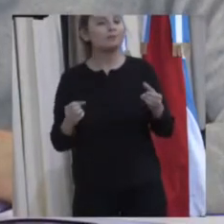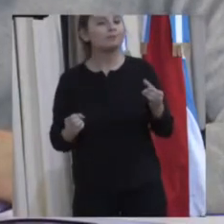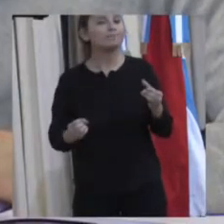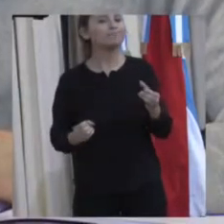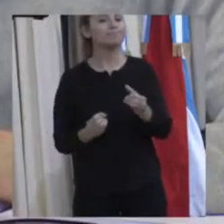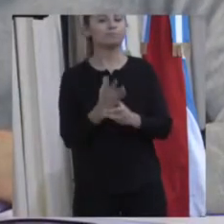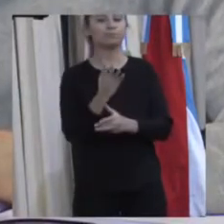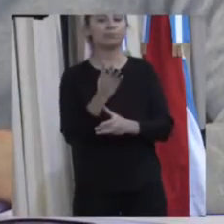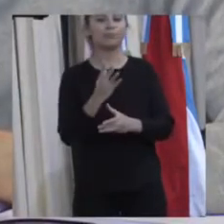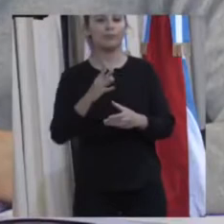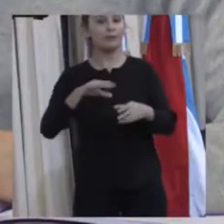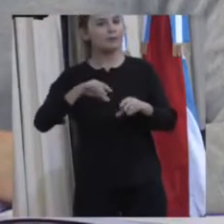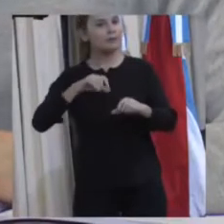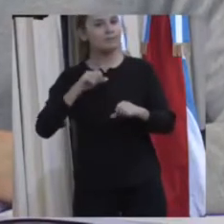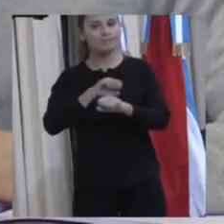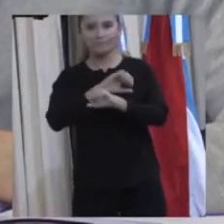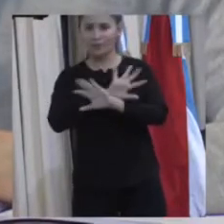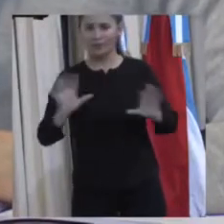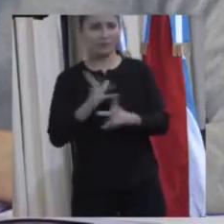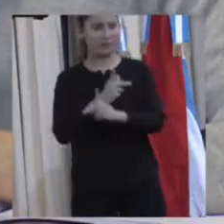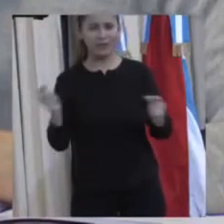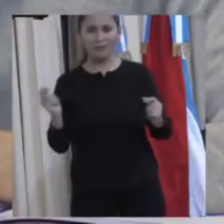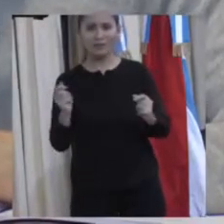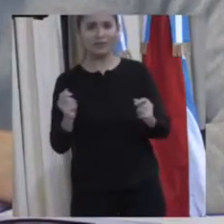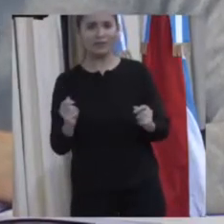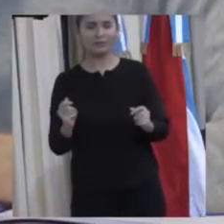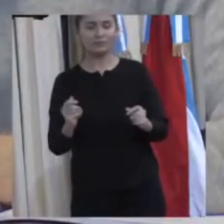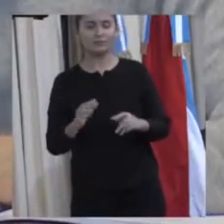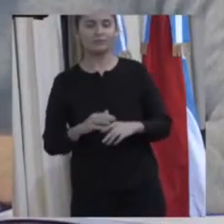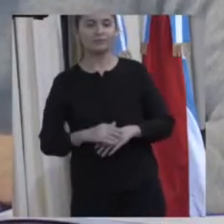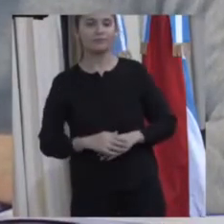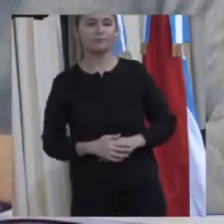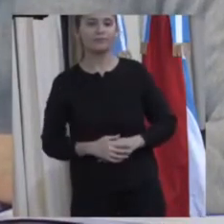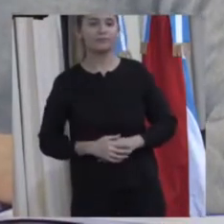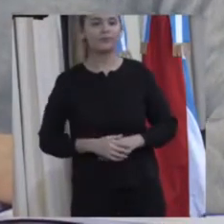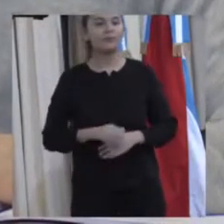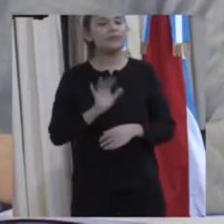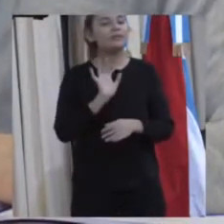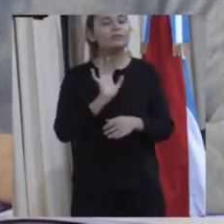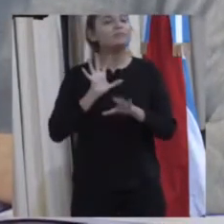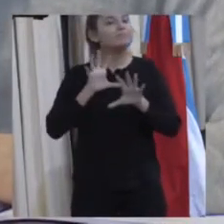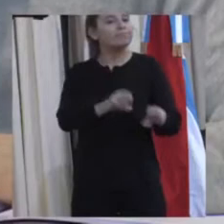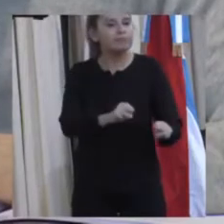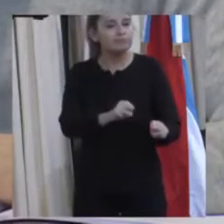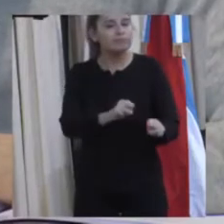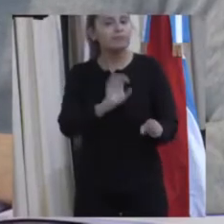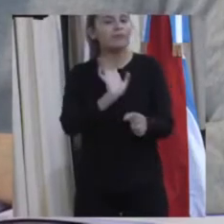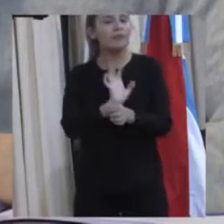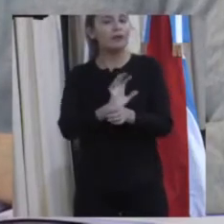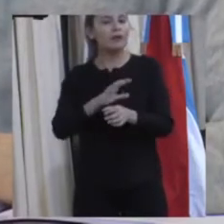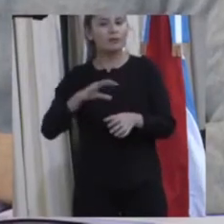que derrotar, como el Palacio de Invierno que hay que asaltar. Es el símbolo que hay que arrebatarle al